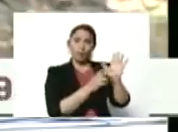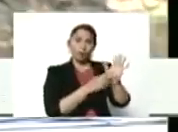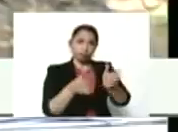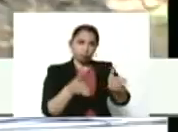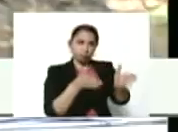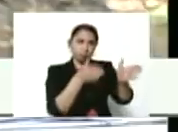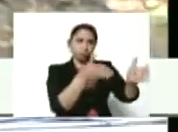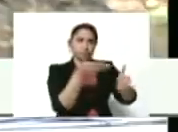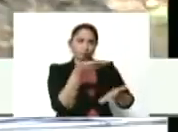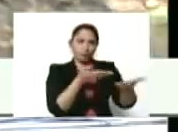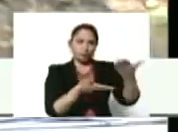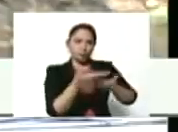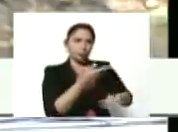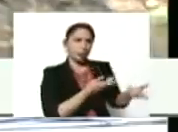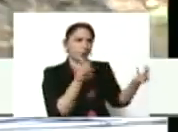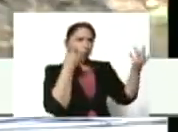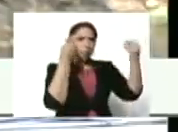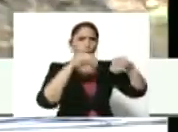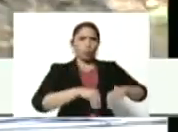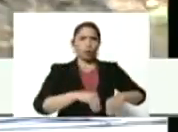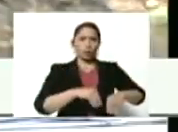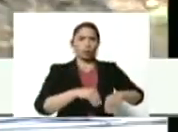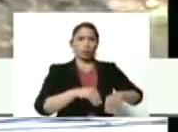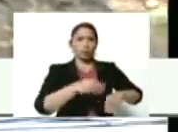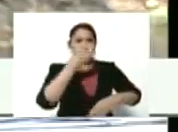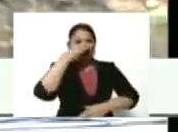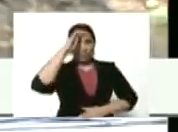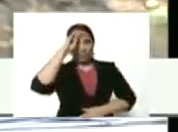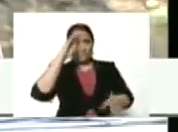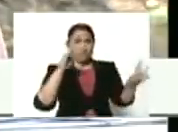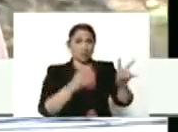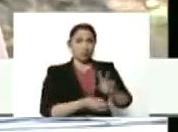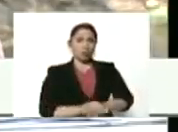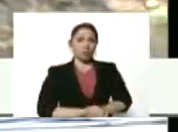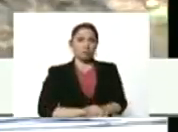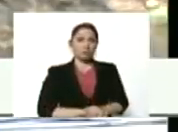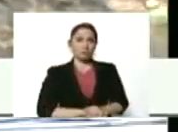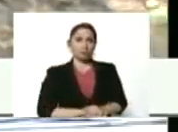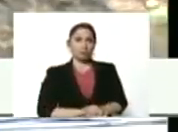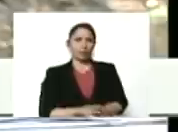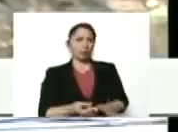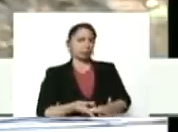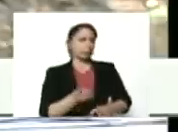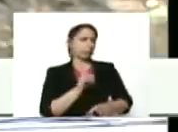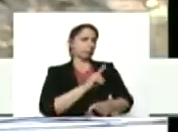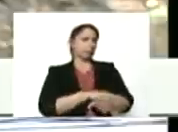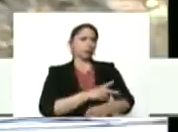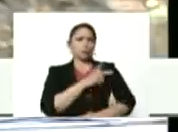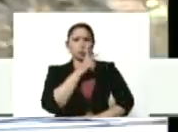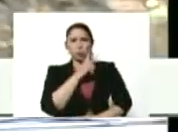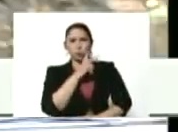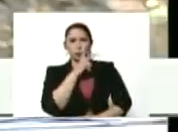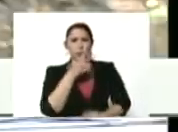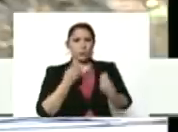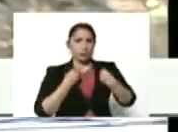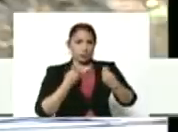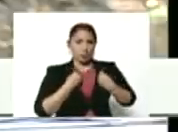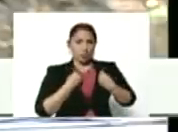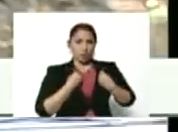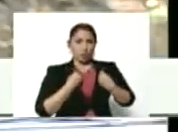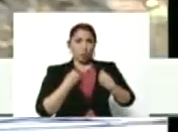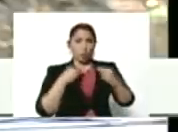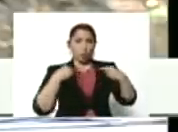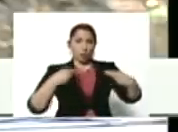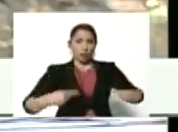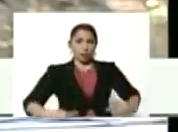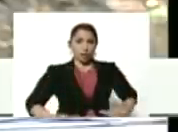la cooperación es el convenio Cuba-Venezuela. En las peores circunstancias de la humanidad, Cuba y Venezuela,